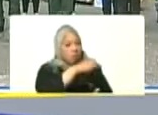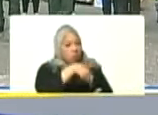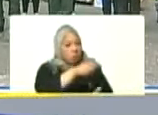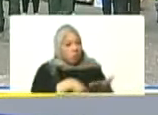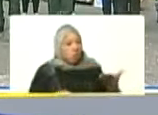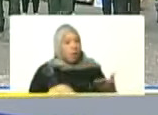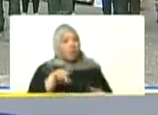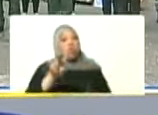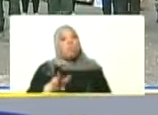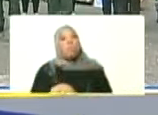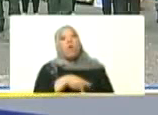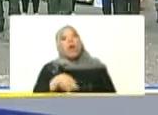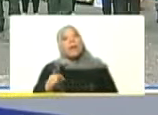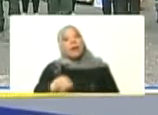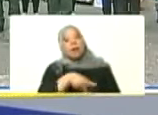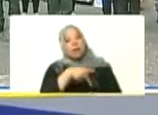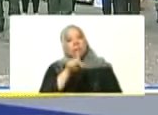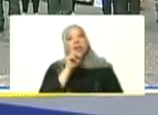Ignacio Cabruja,